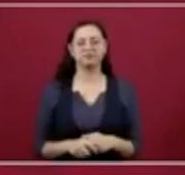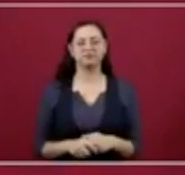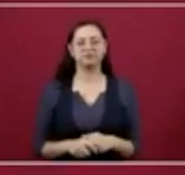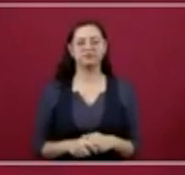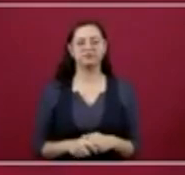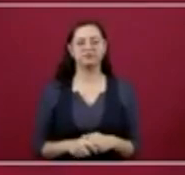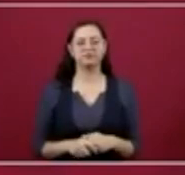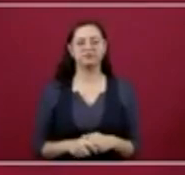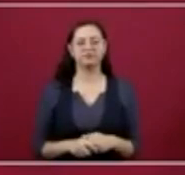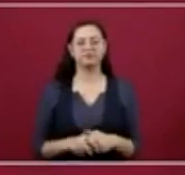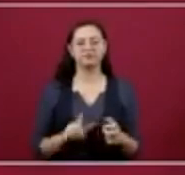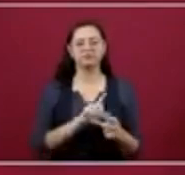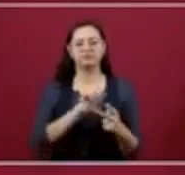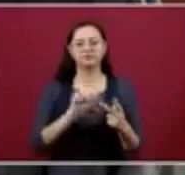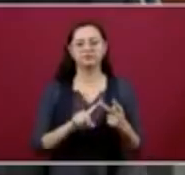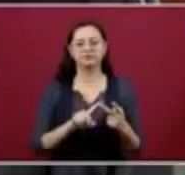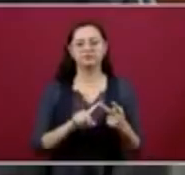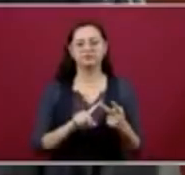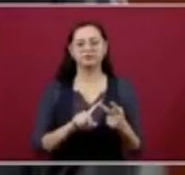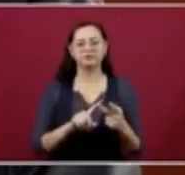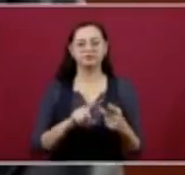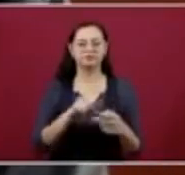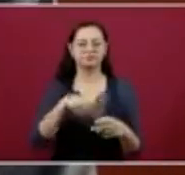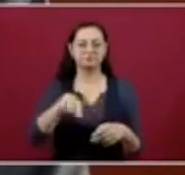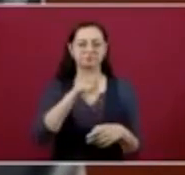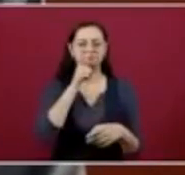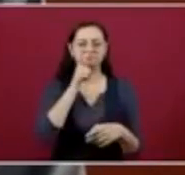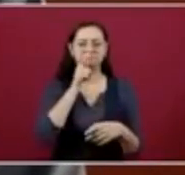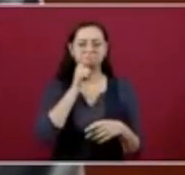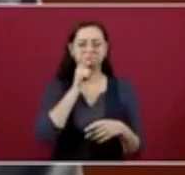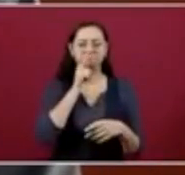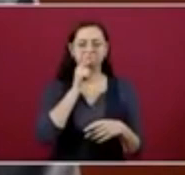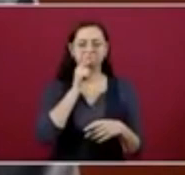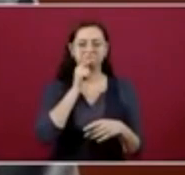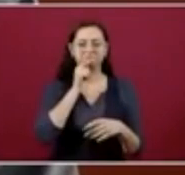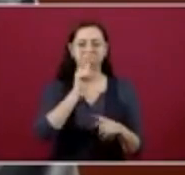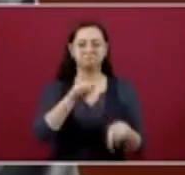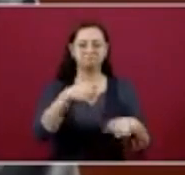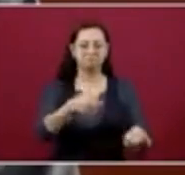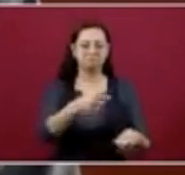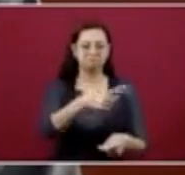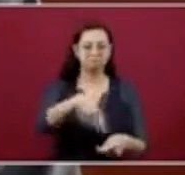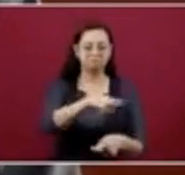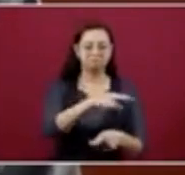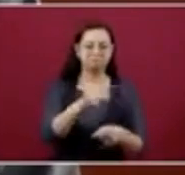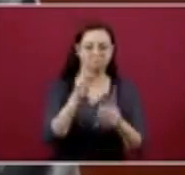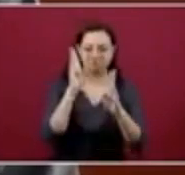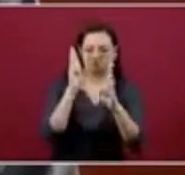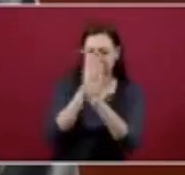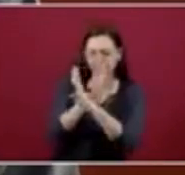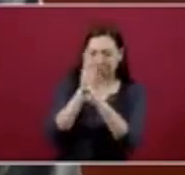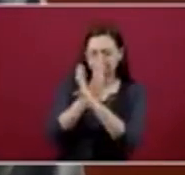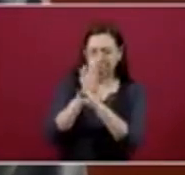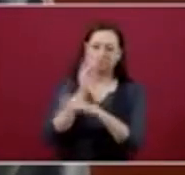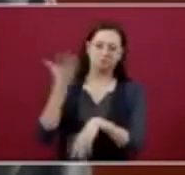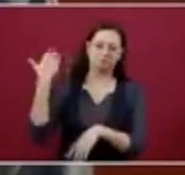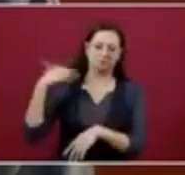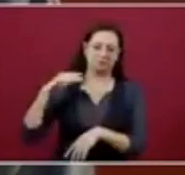de la policía encargada del espionaje en otros